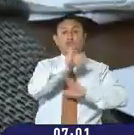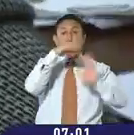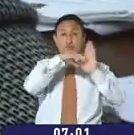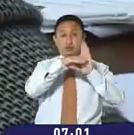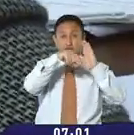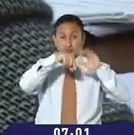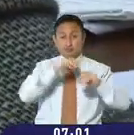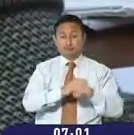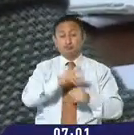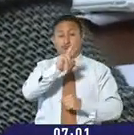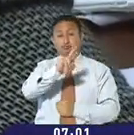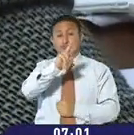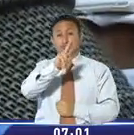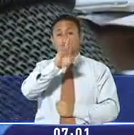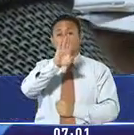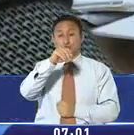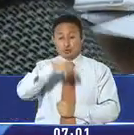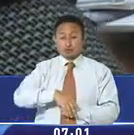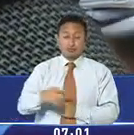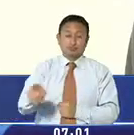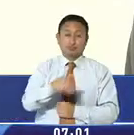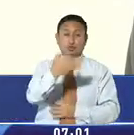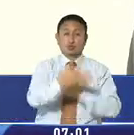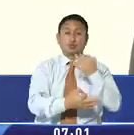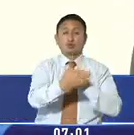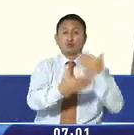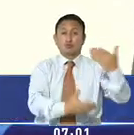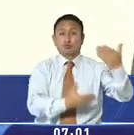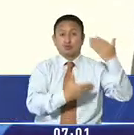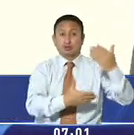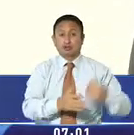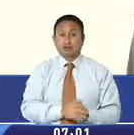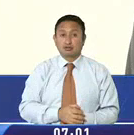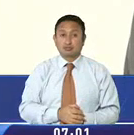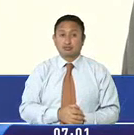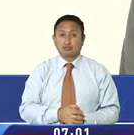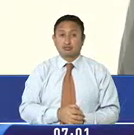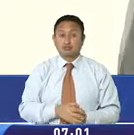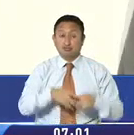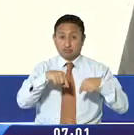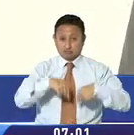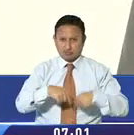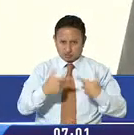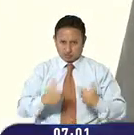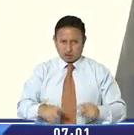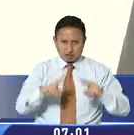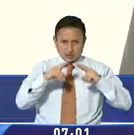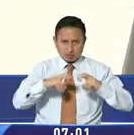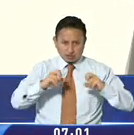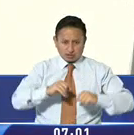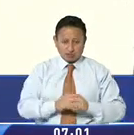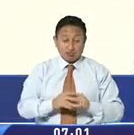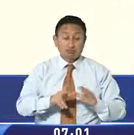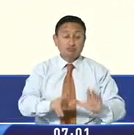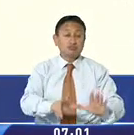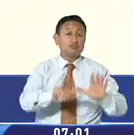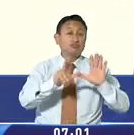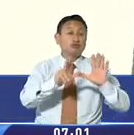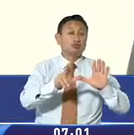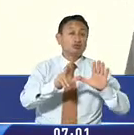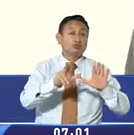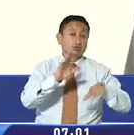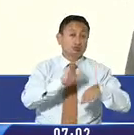Ruth Arregui, a juicio político. Nosotros hemos detectado a lo largo de una amplia investigación 8 causales. Le voy a poner un ejemplo. La